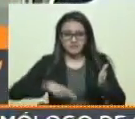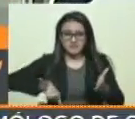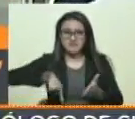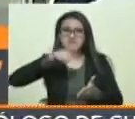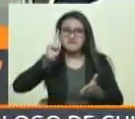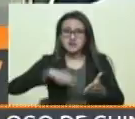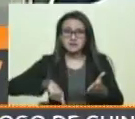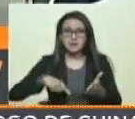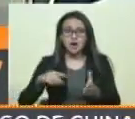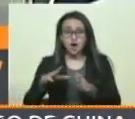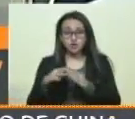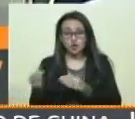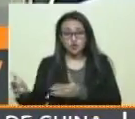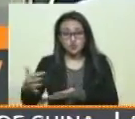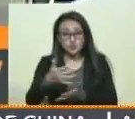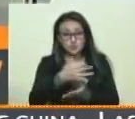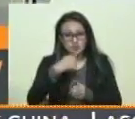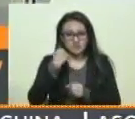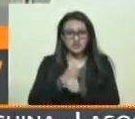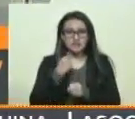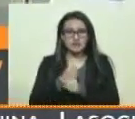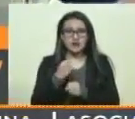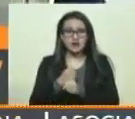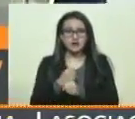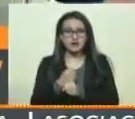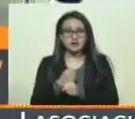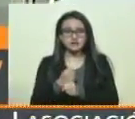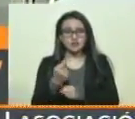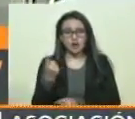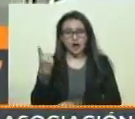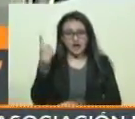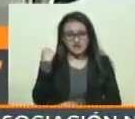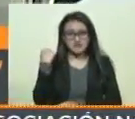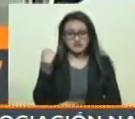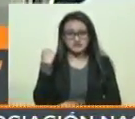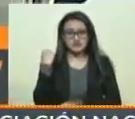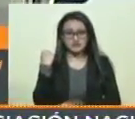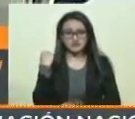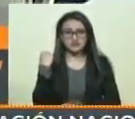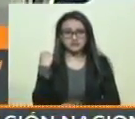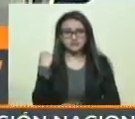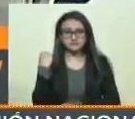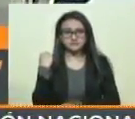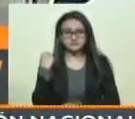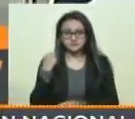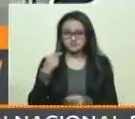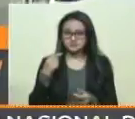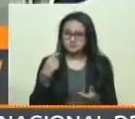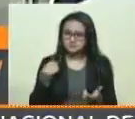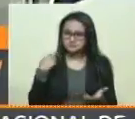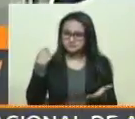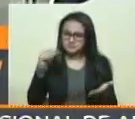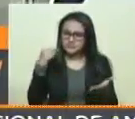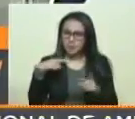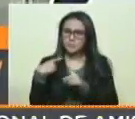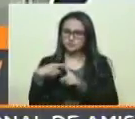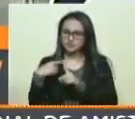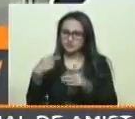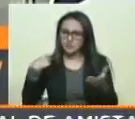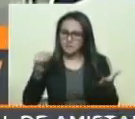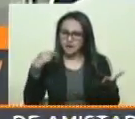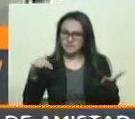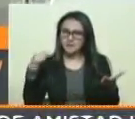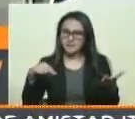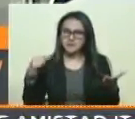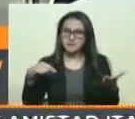y trabajado en este manual, que inclusive hasta el día de ayer tuvo observaciones positivas de parte nuestra